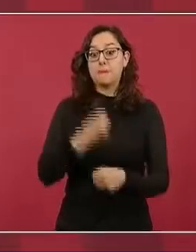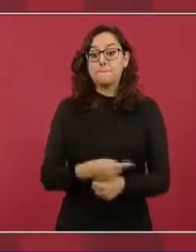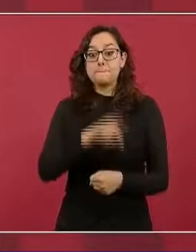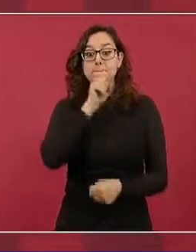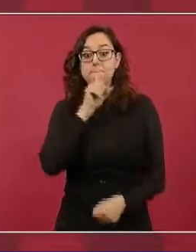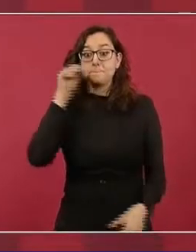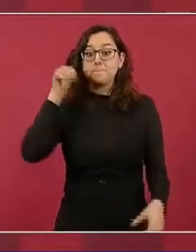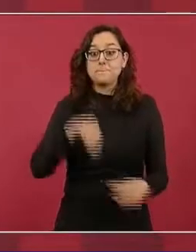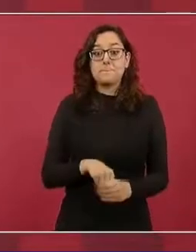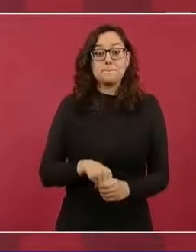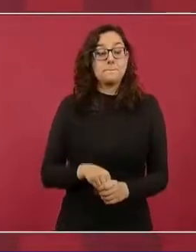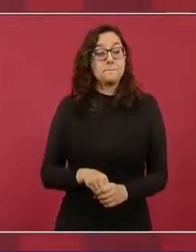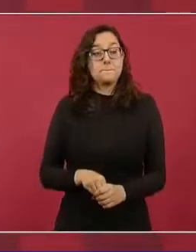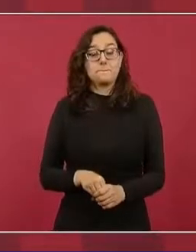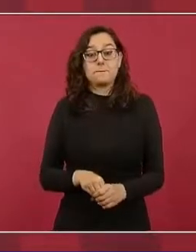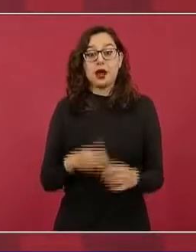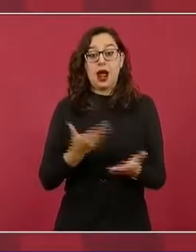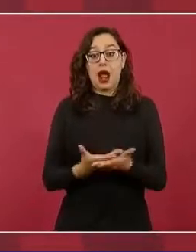hasta ahora?